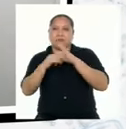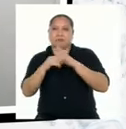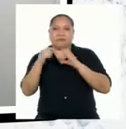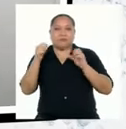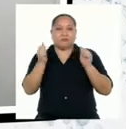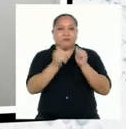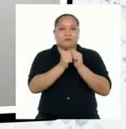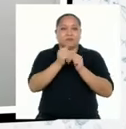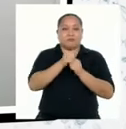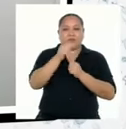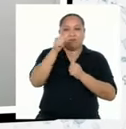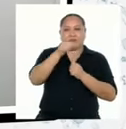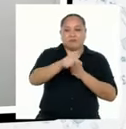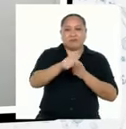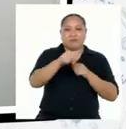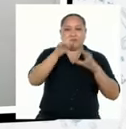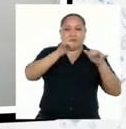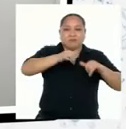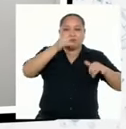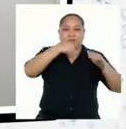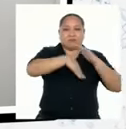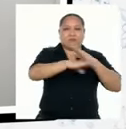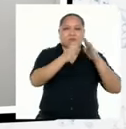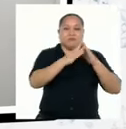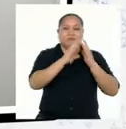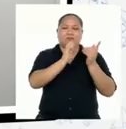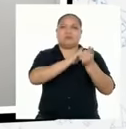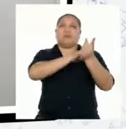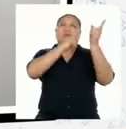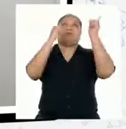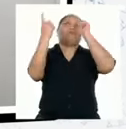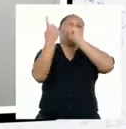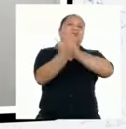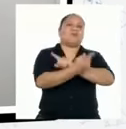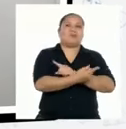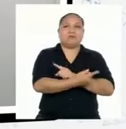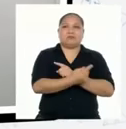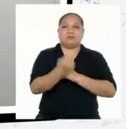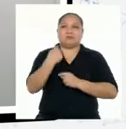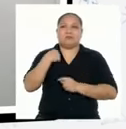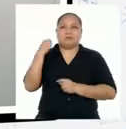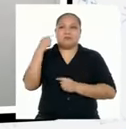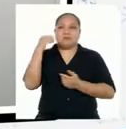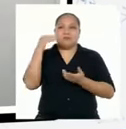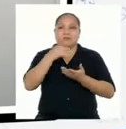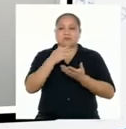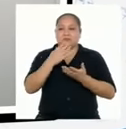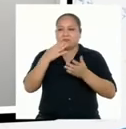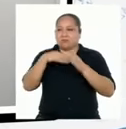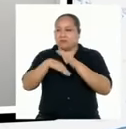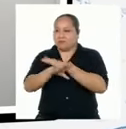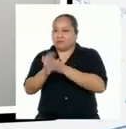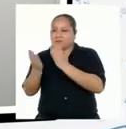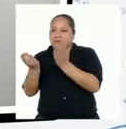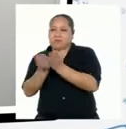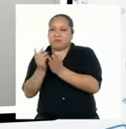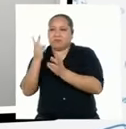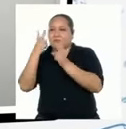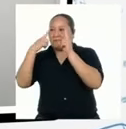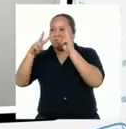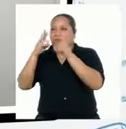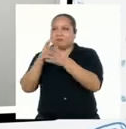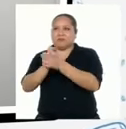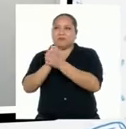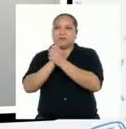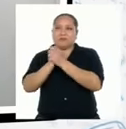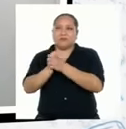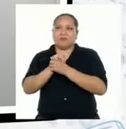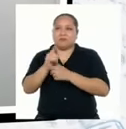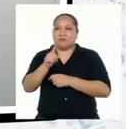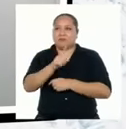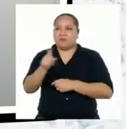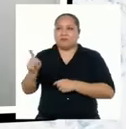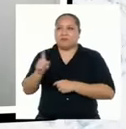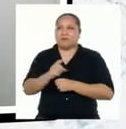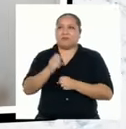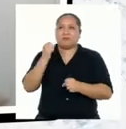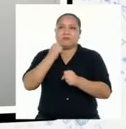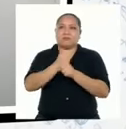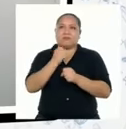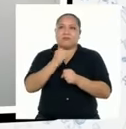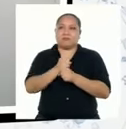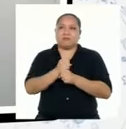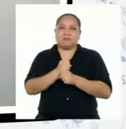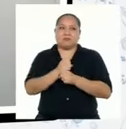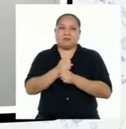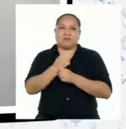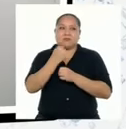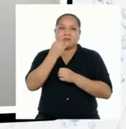radical para mí y para mi familia, ya que pues yo ya no estudiaba en la escuela, no veía a mis amigos y ellos tuvieron que trabajar ahora de